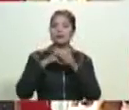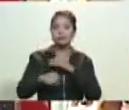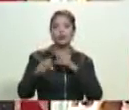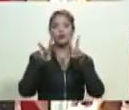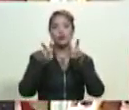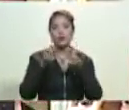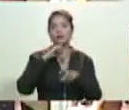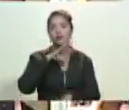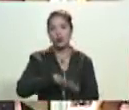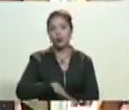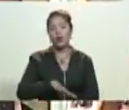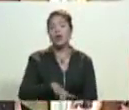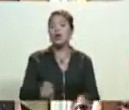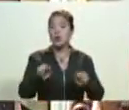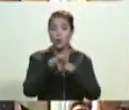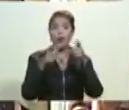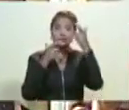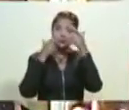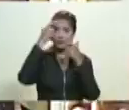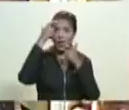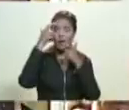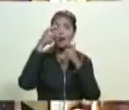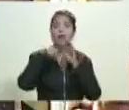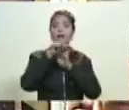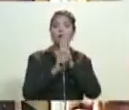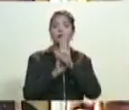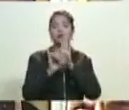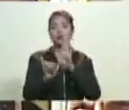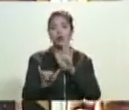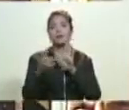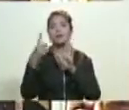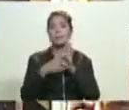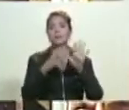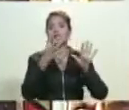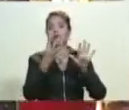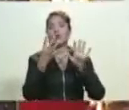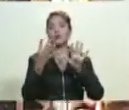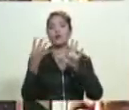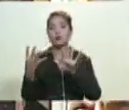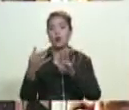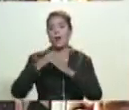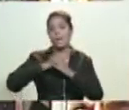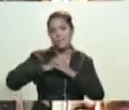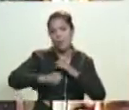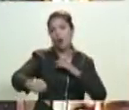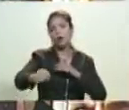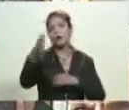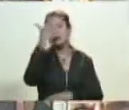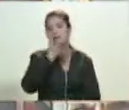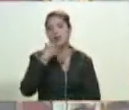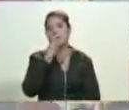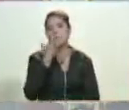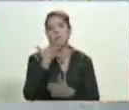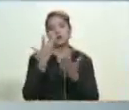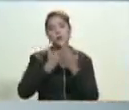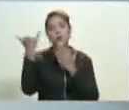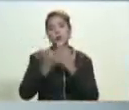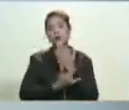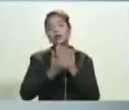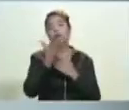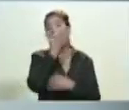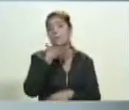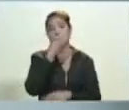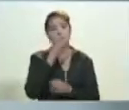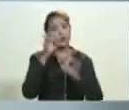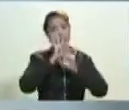historia. Así como el comandante Chávez y la constituyente del 99 parió este hermoso proyecto y este hermoso